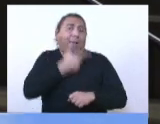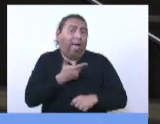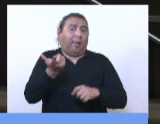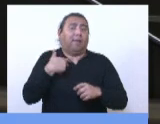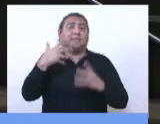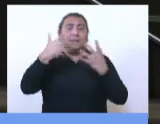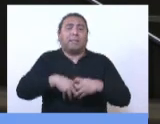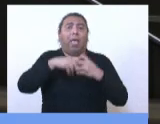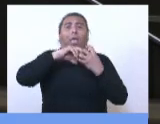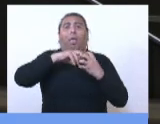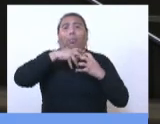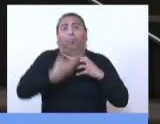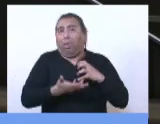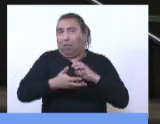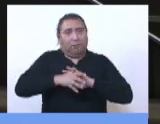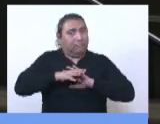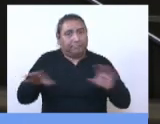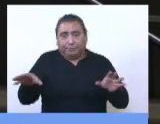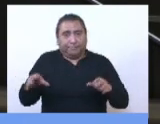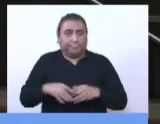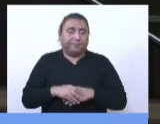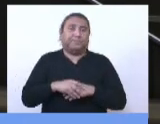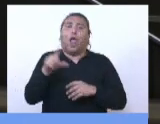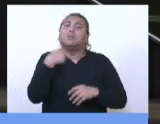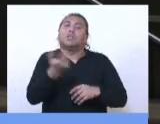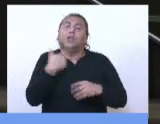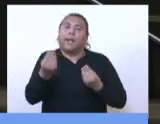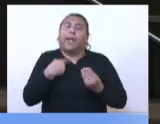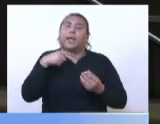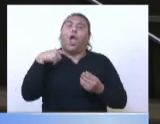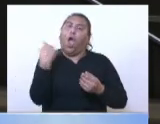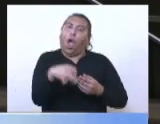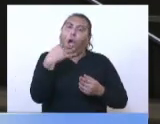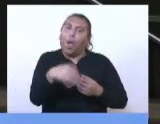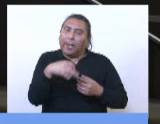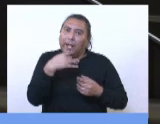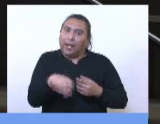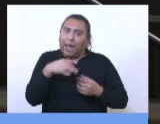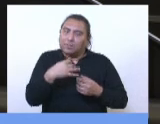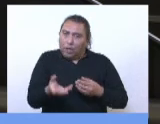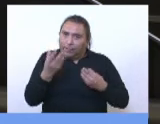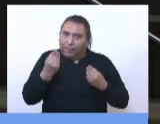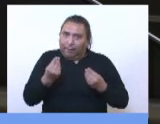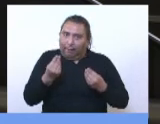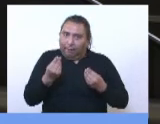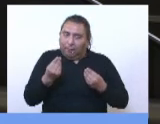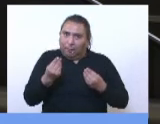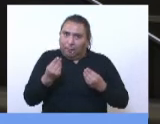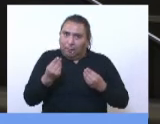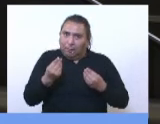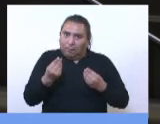el sistema con más dice el embajador y nosotros tenemos la obligación de reconstruir